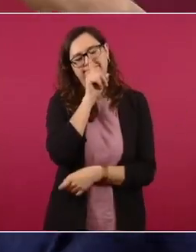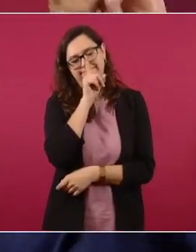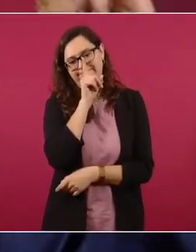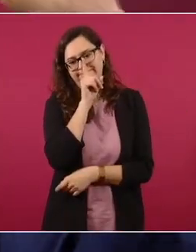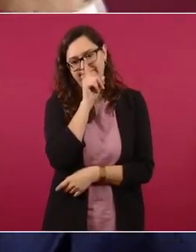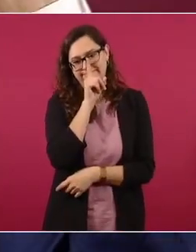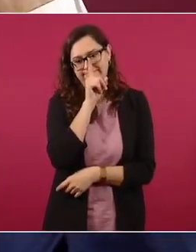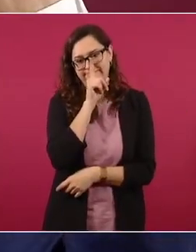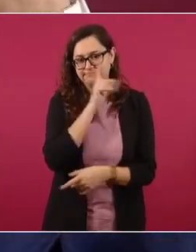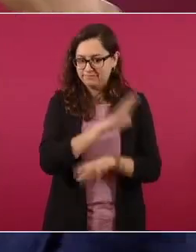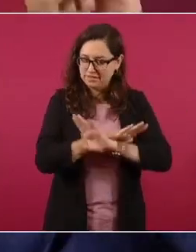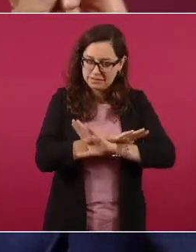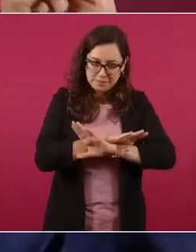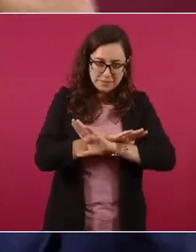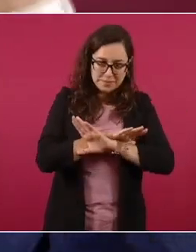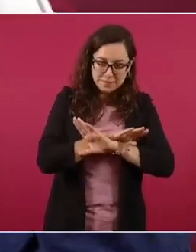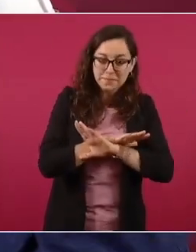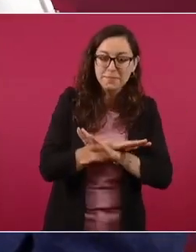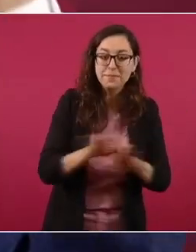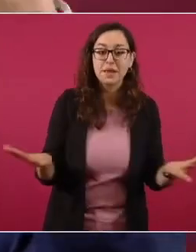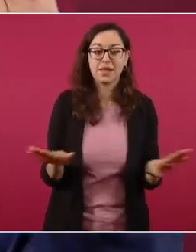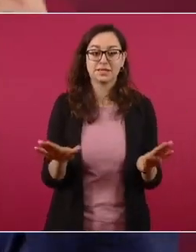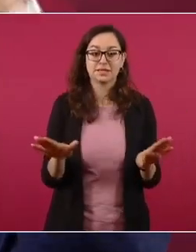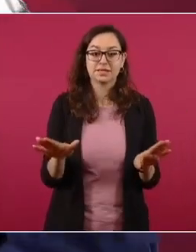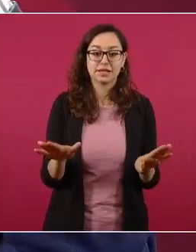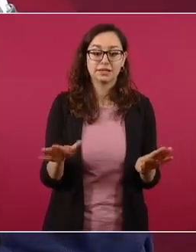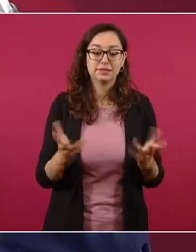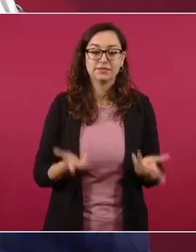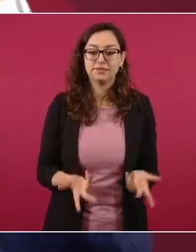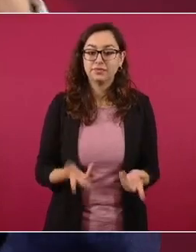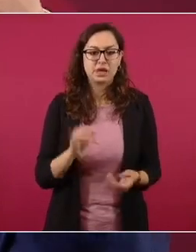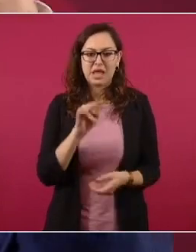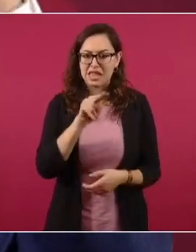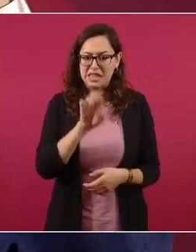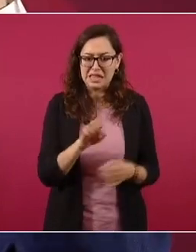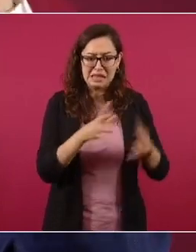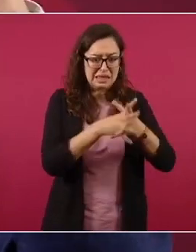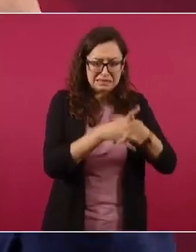estén pensando que lo que queremos es desaparecer